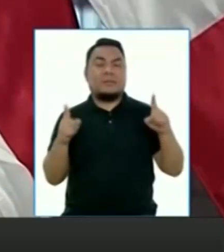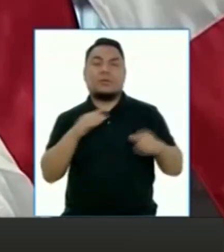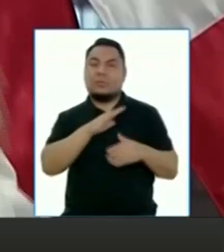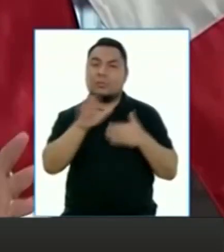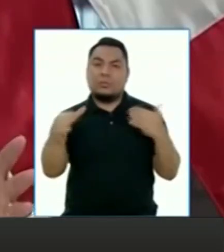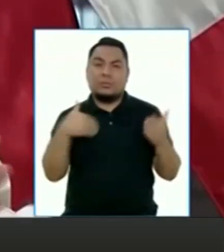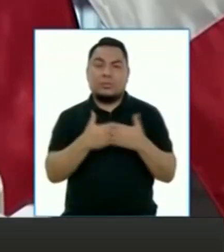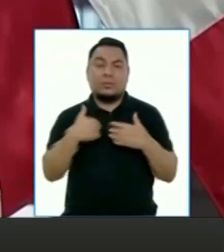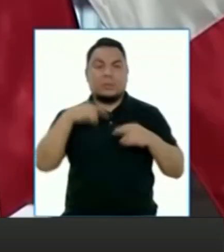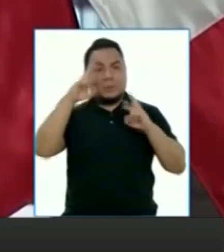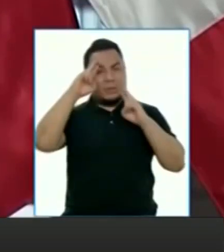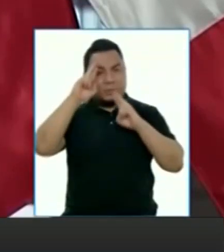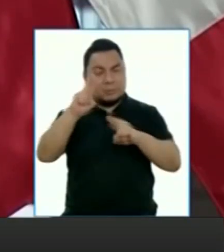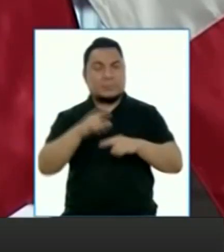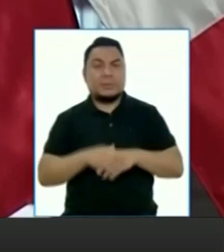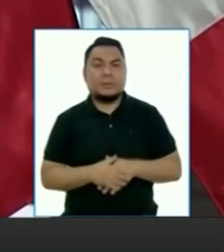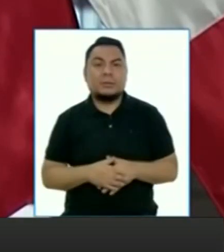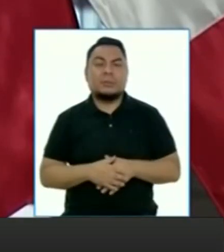Tengo todo el respeto